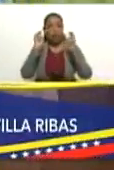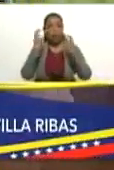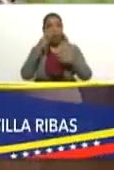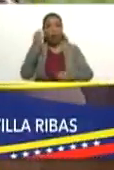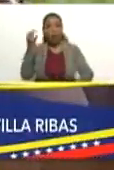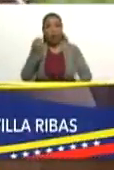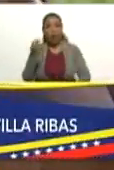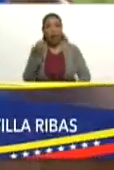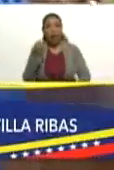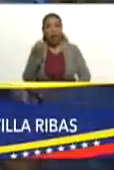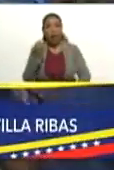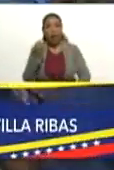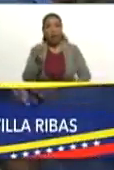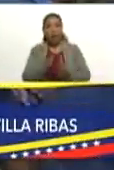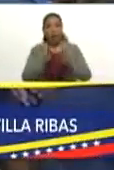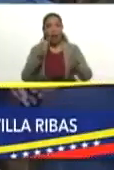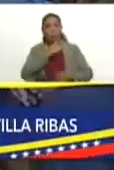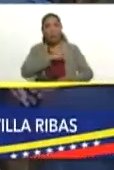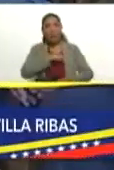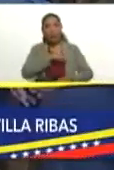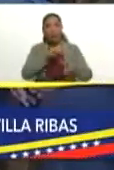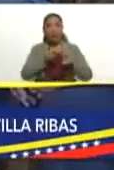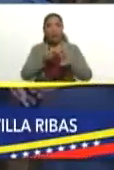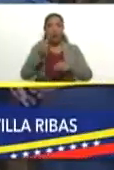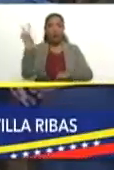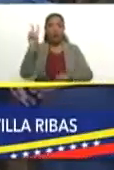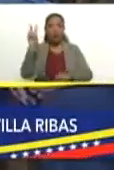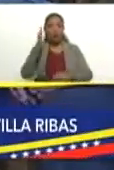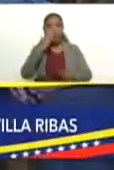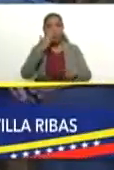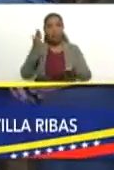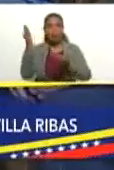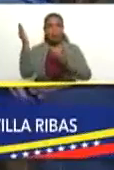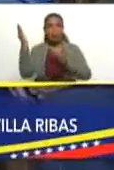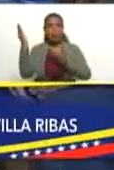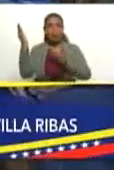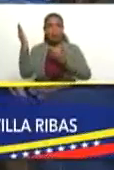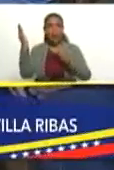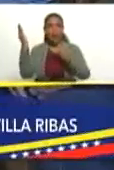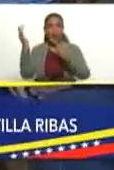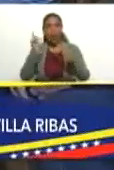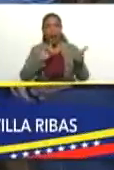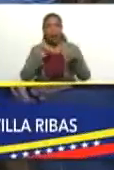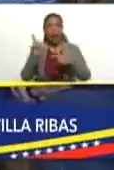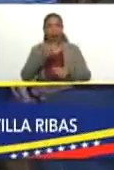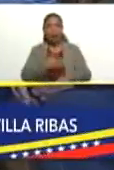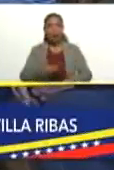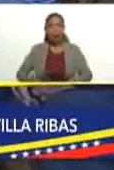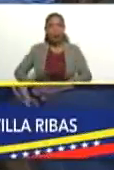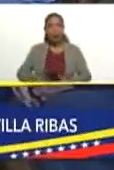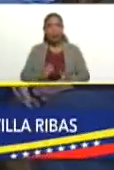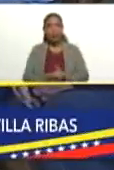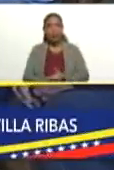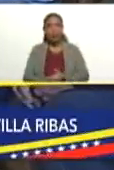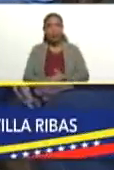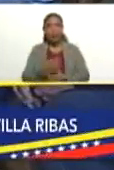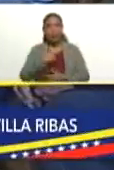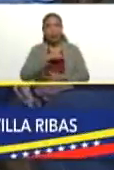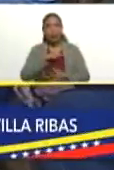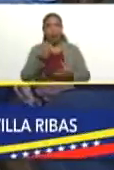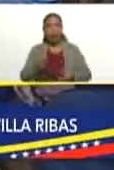original de la gran misión Vivienda Venezuela. Mientras ellos se alistan, presidente, pues nosotros